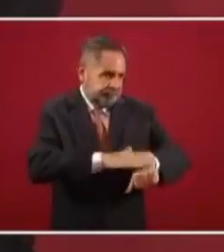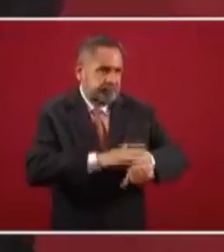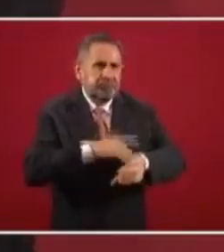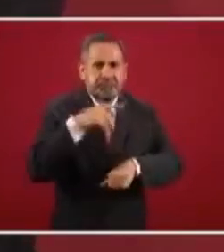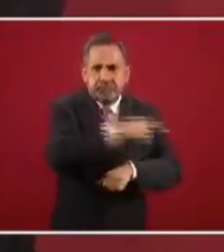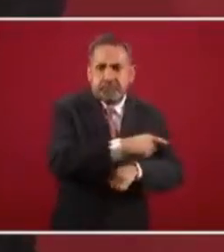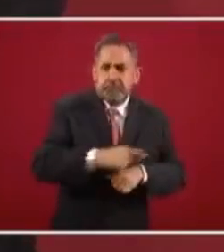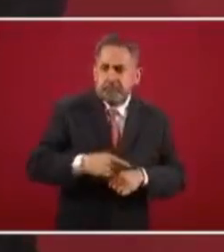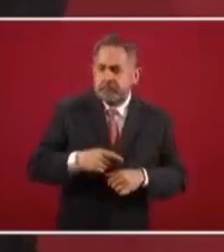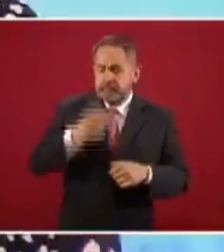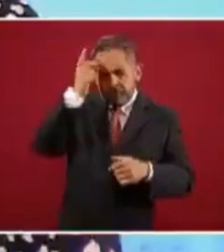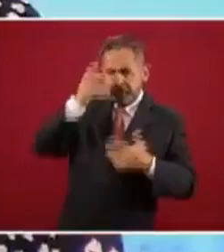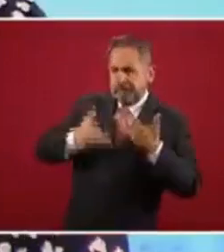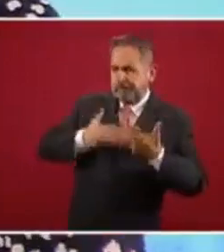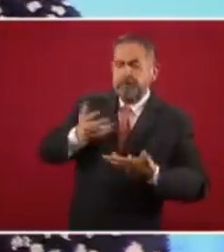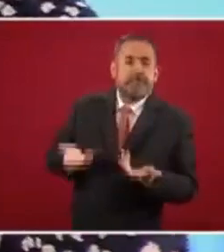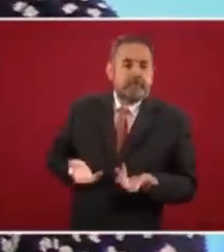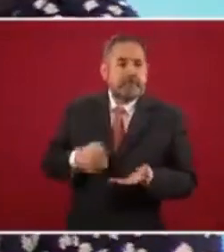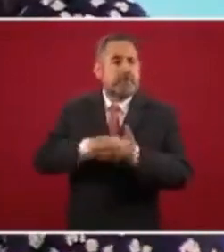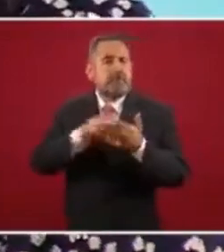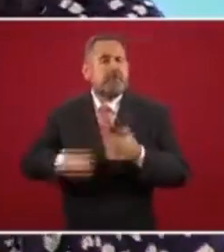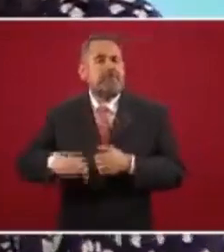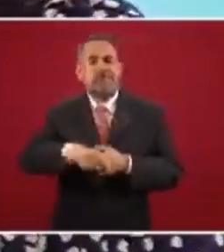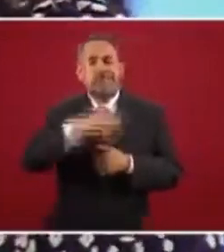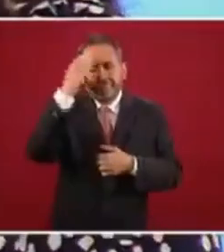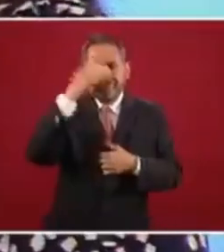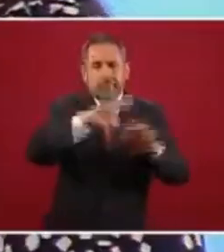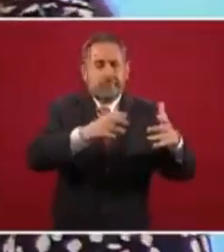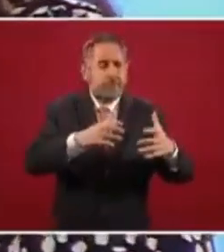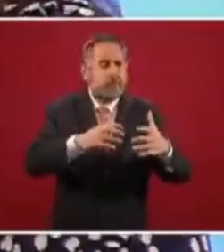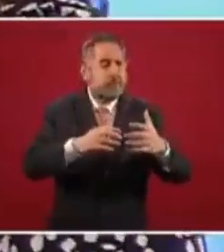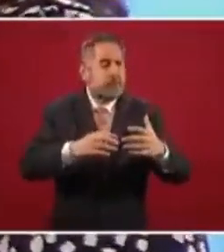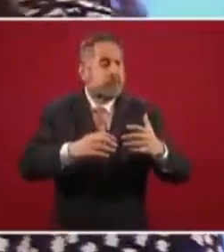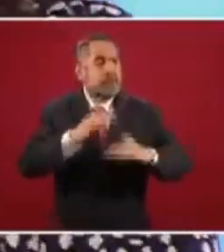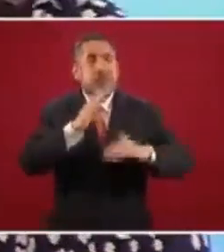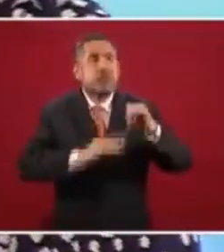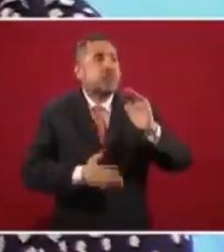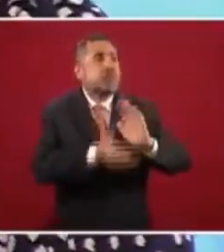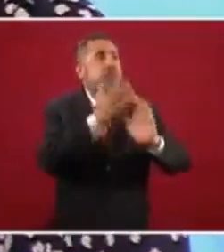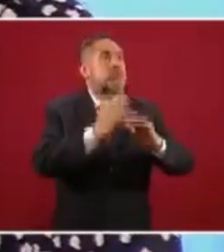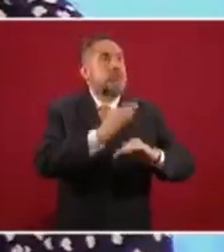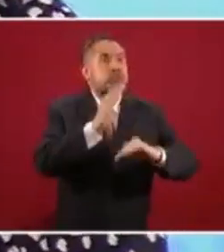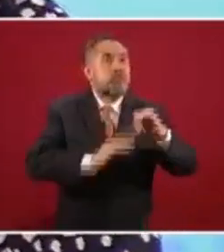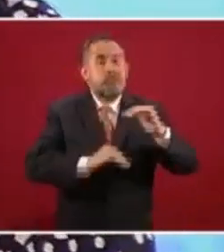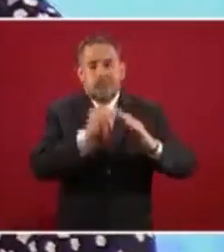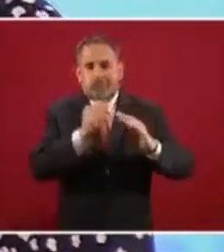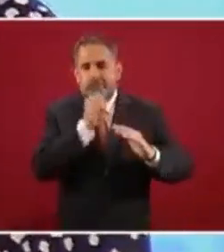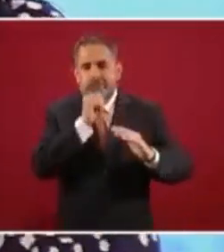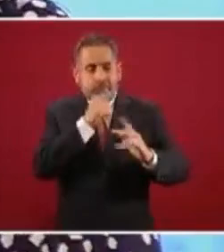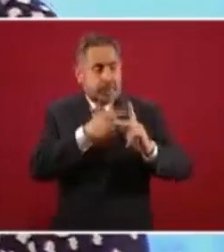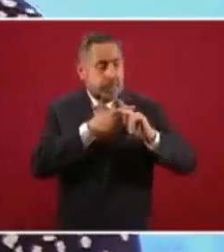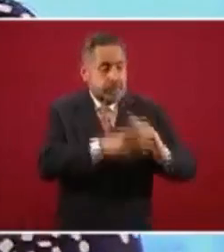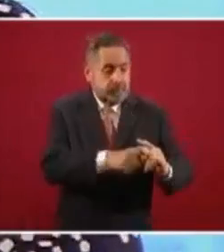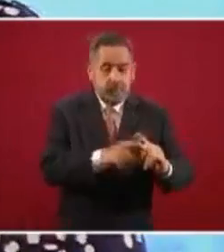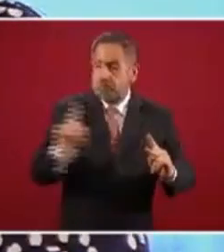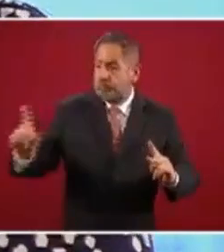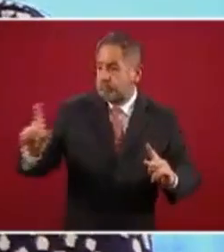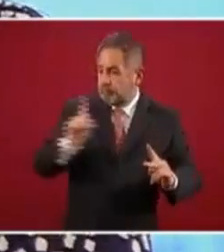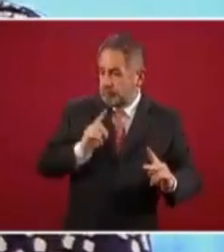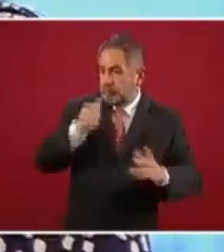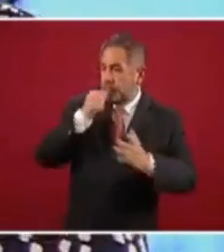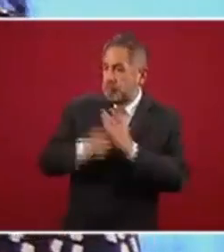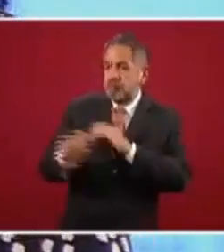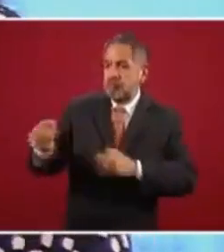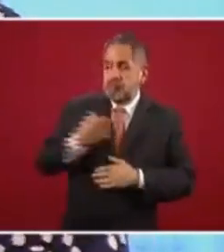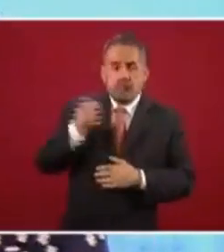por ejemplo, en la industria de la construcción, todavía no se pone una piedra y ya llega un emplazamiento de